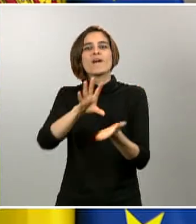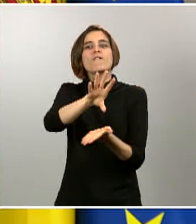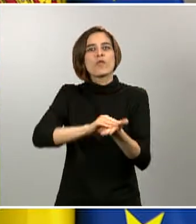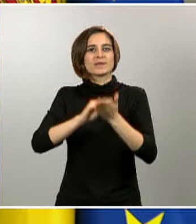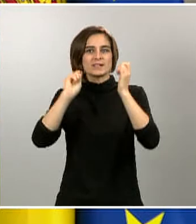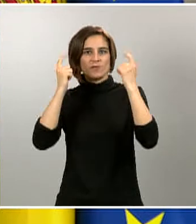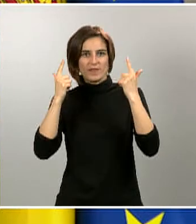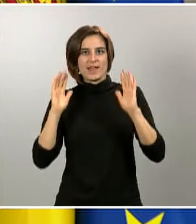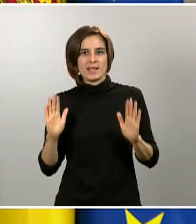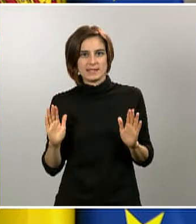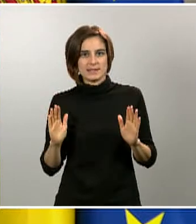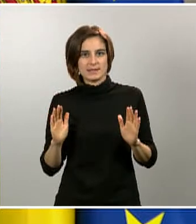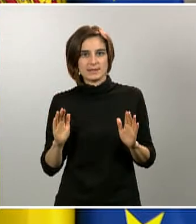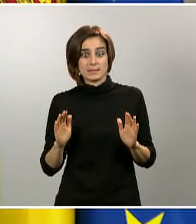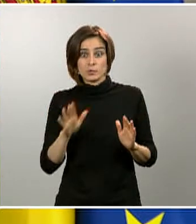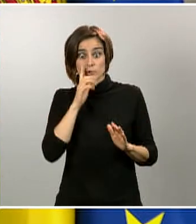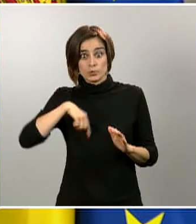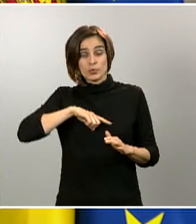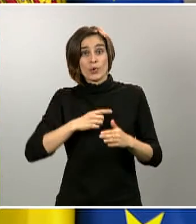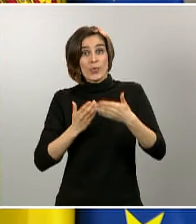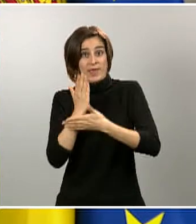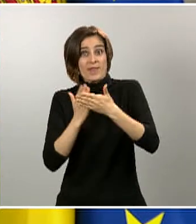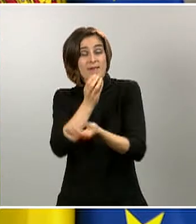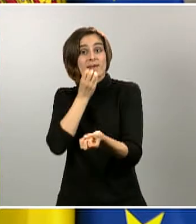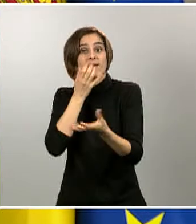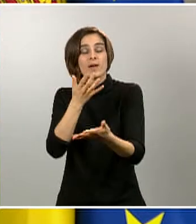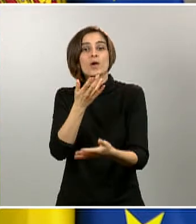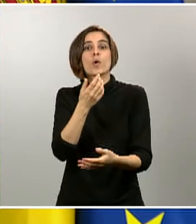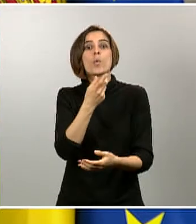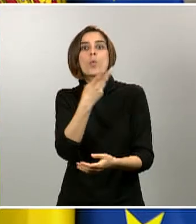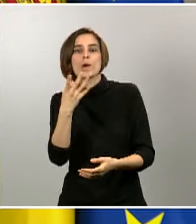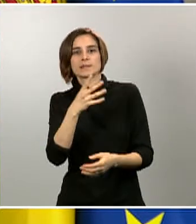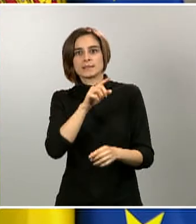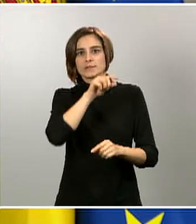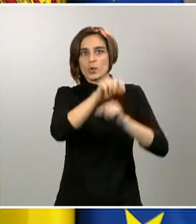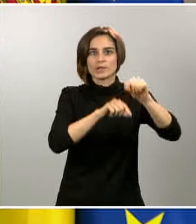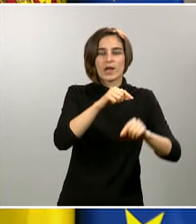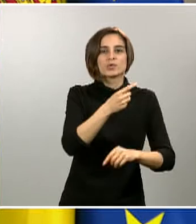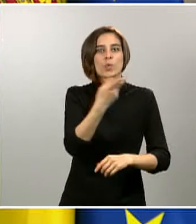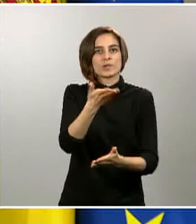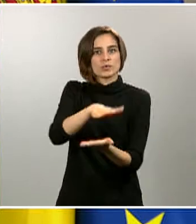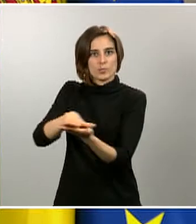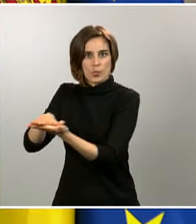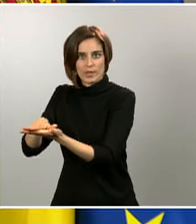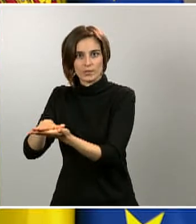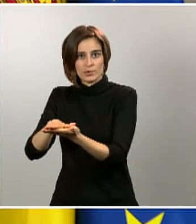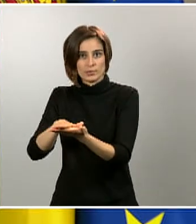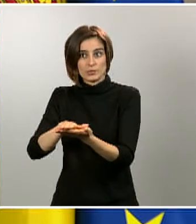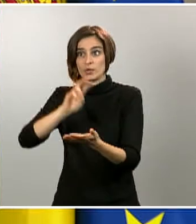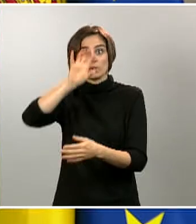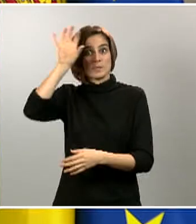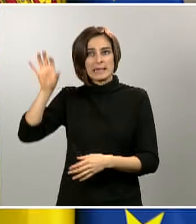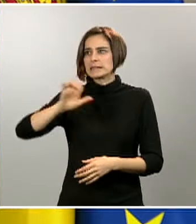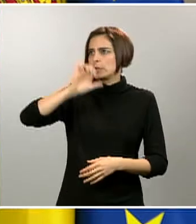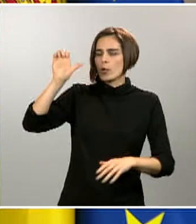facilitamos cada día en referencia al número de casos contagiados y al número de fallecimientos de otros países del mundo, de Europa y del mundo. Y